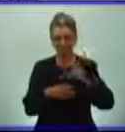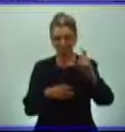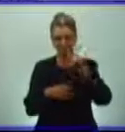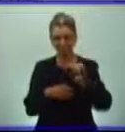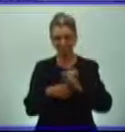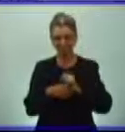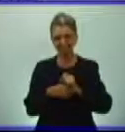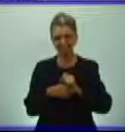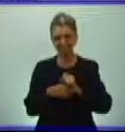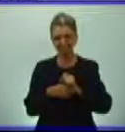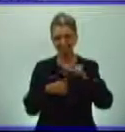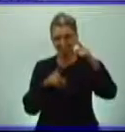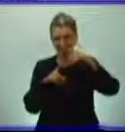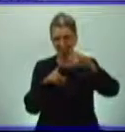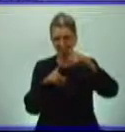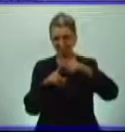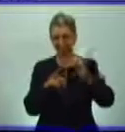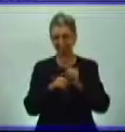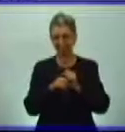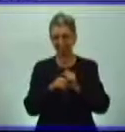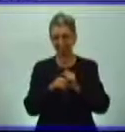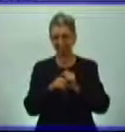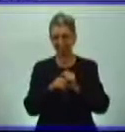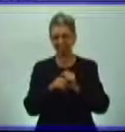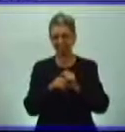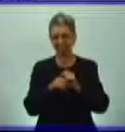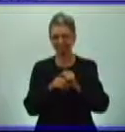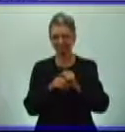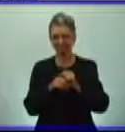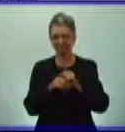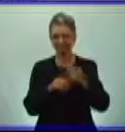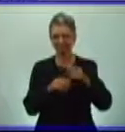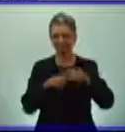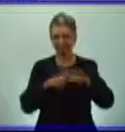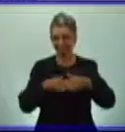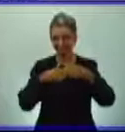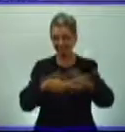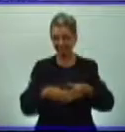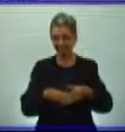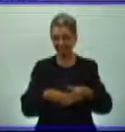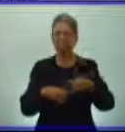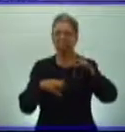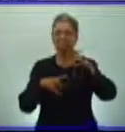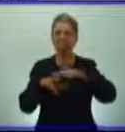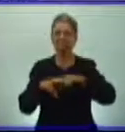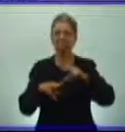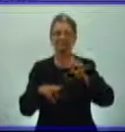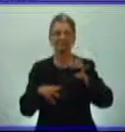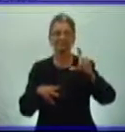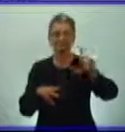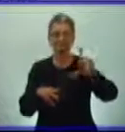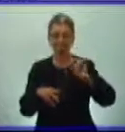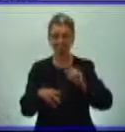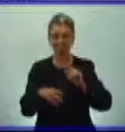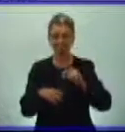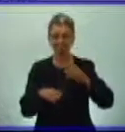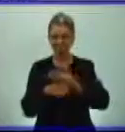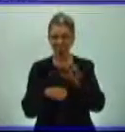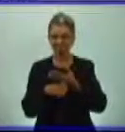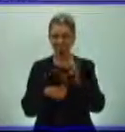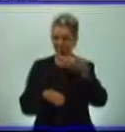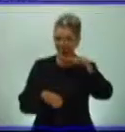Camagüey, Las Tunas, Granma, Holguín, Santiago de